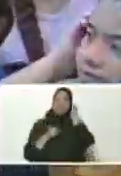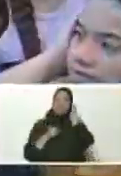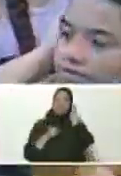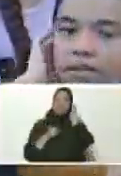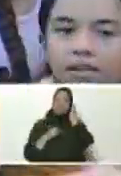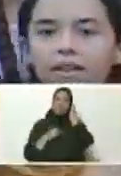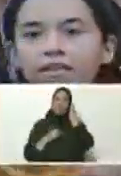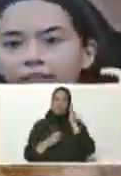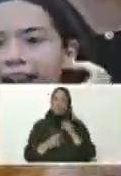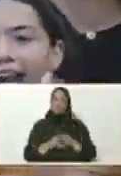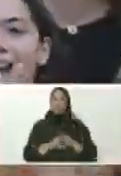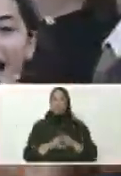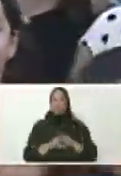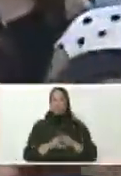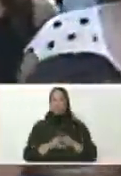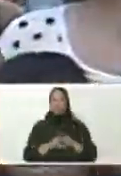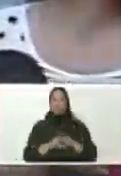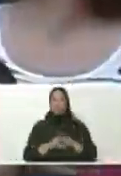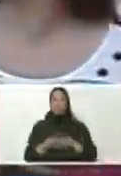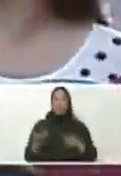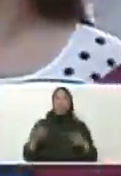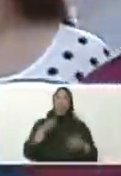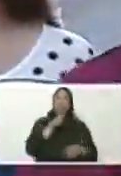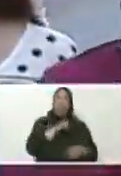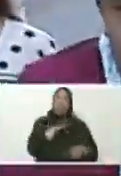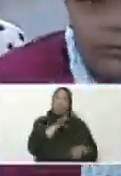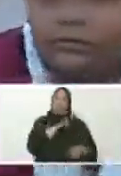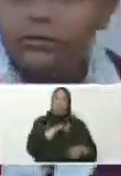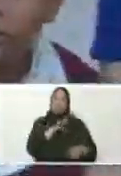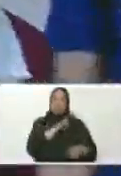Bueno, una de las cosas que más me emociona es ver